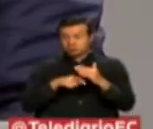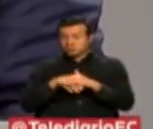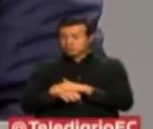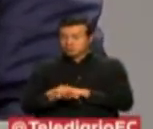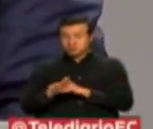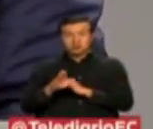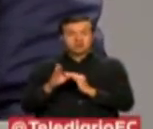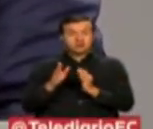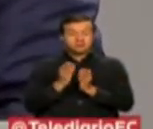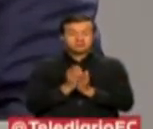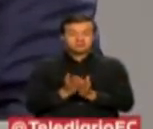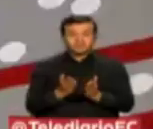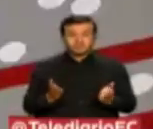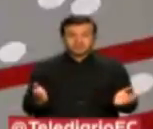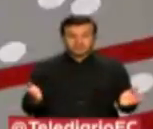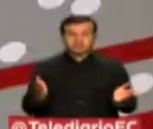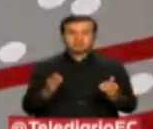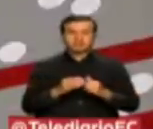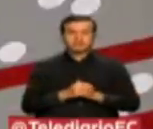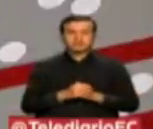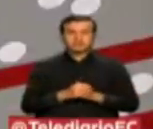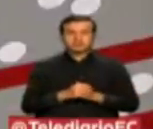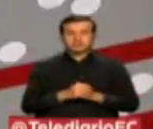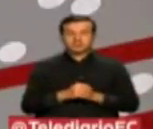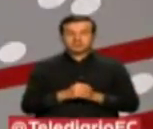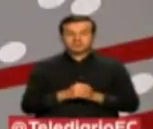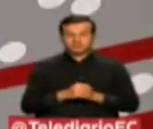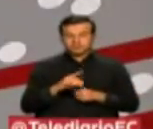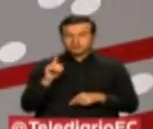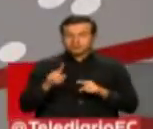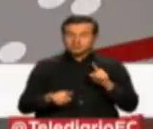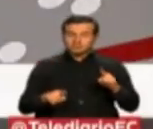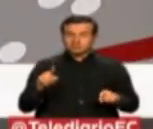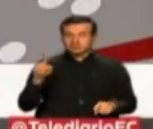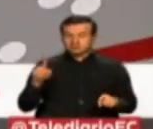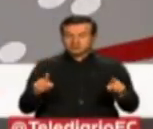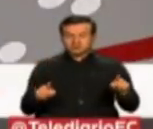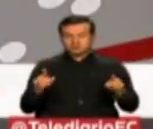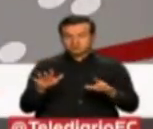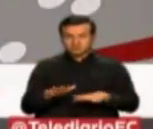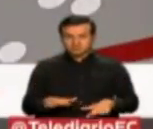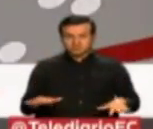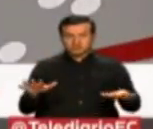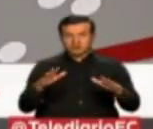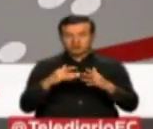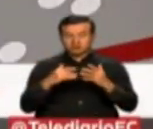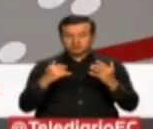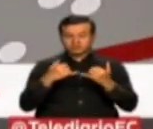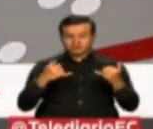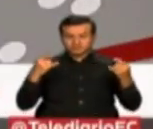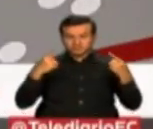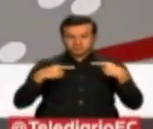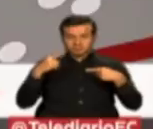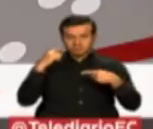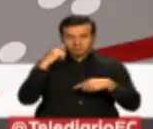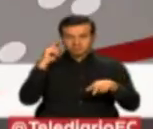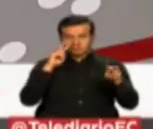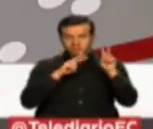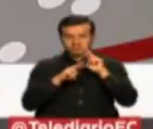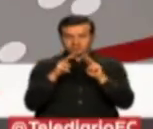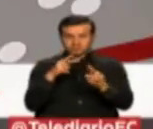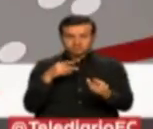zona económica exclusiva? Hay ciertas épocas del año en que a través de del sistema de monitoreo uno puede ver